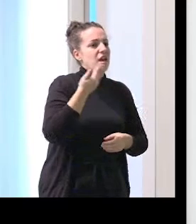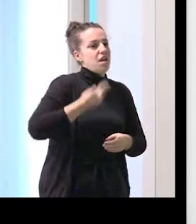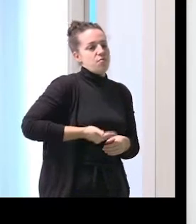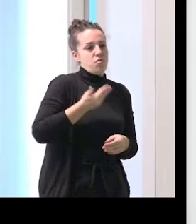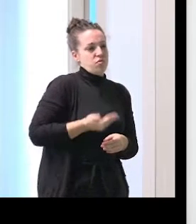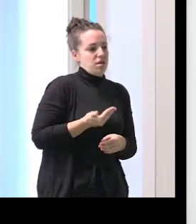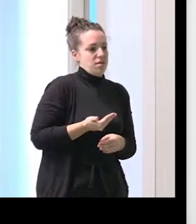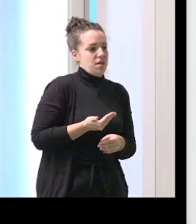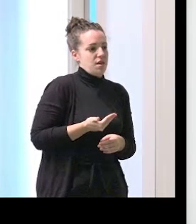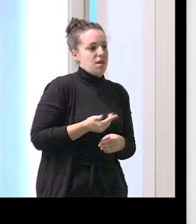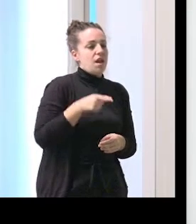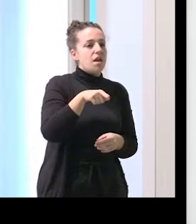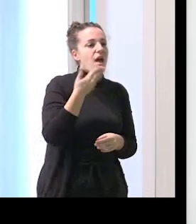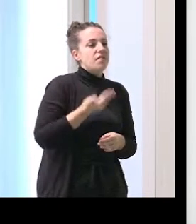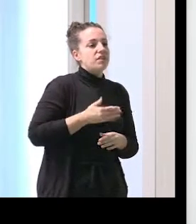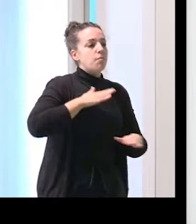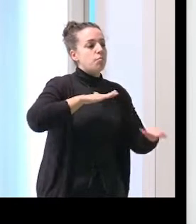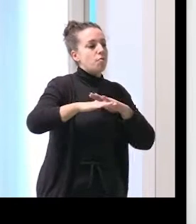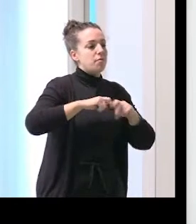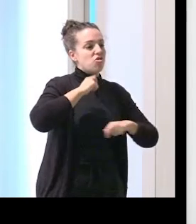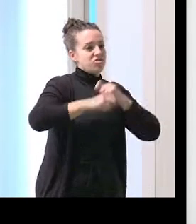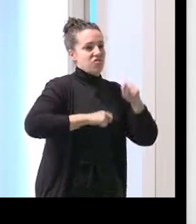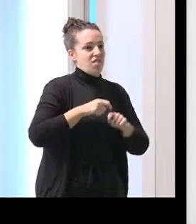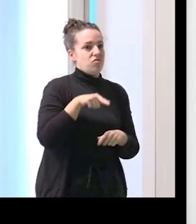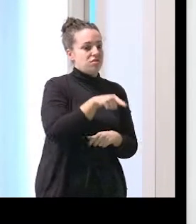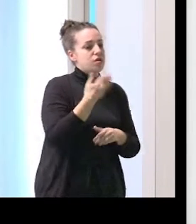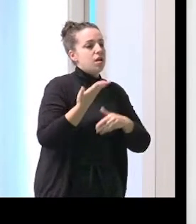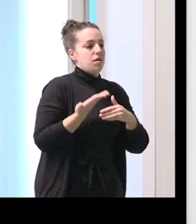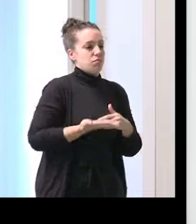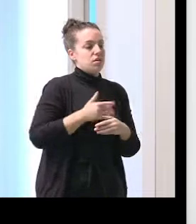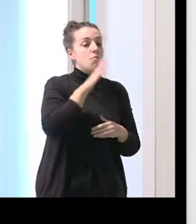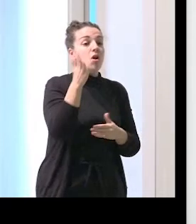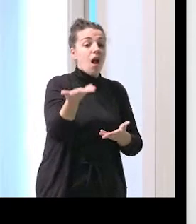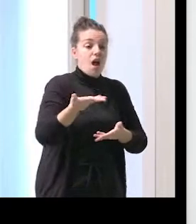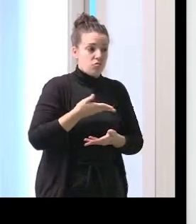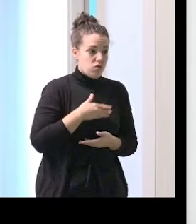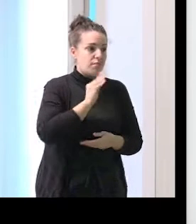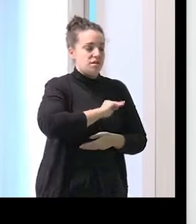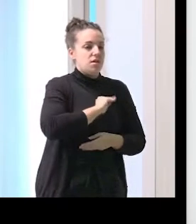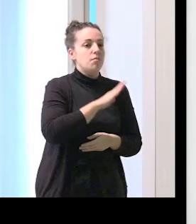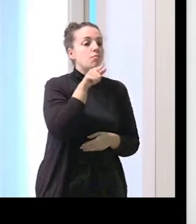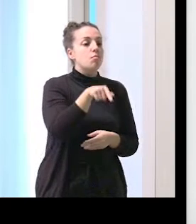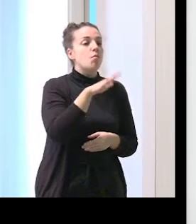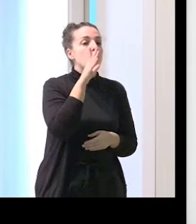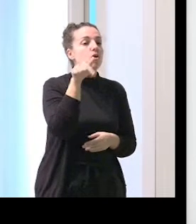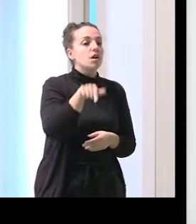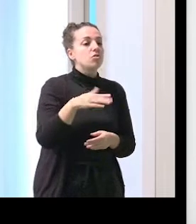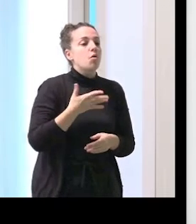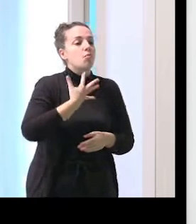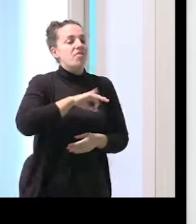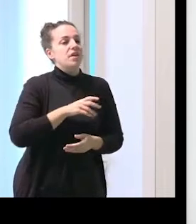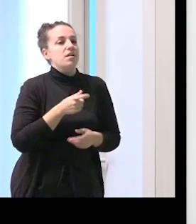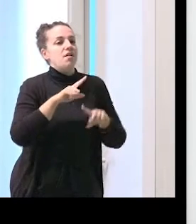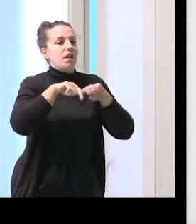es importantísimo, el movimiento asociativo, que nos ayuda mucho, que son los que quizás pueden hacer mejor el apoyo a la familia,